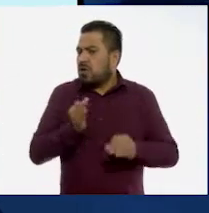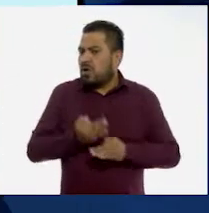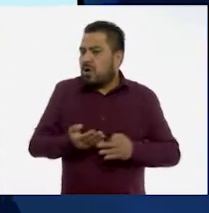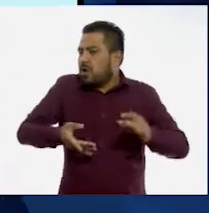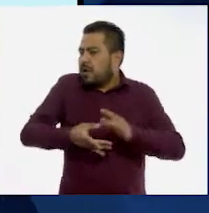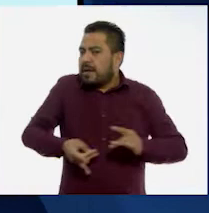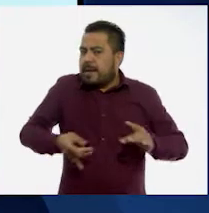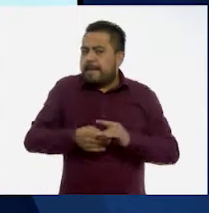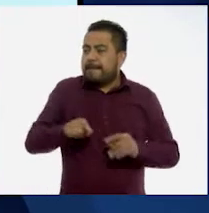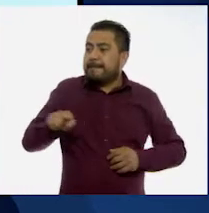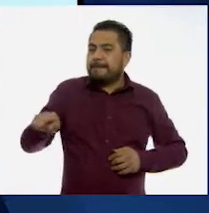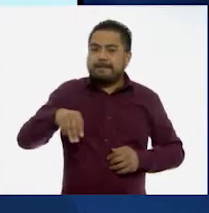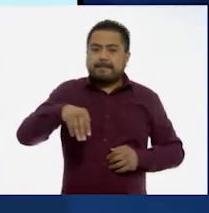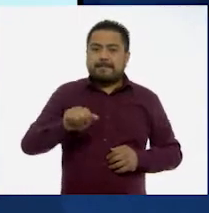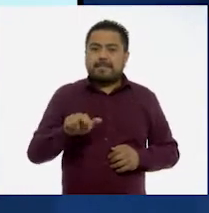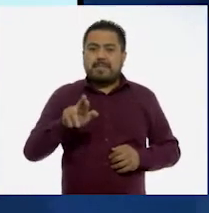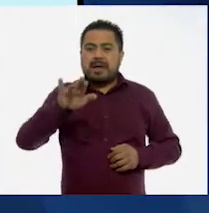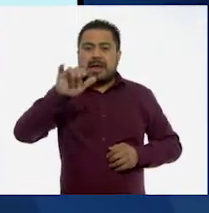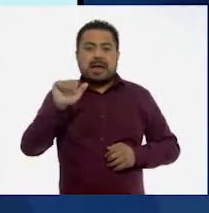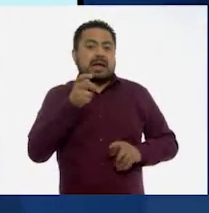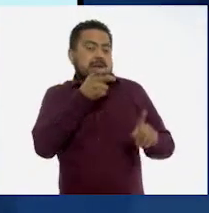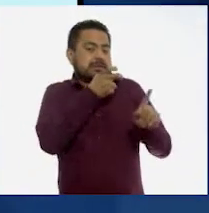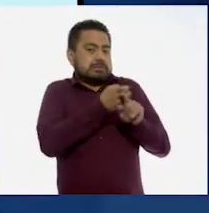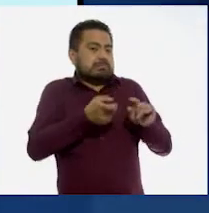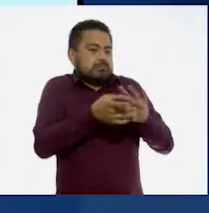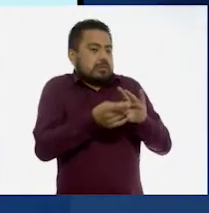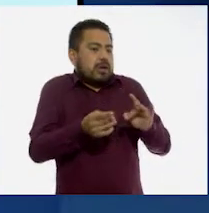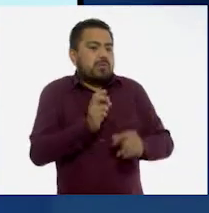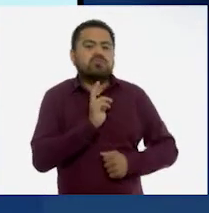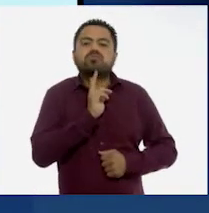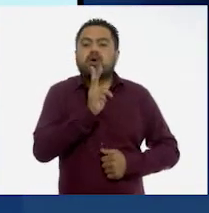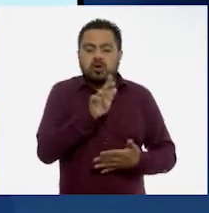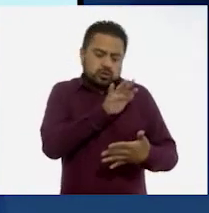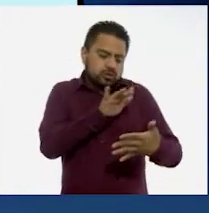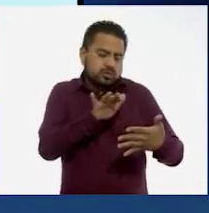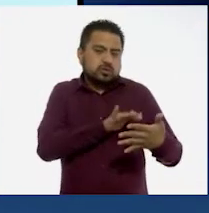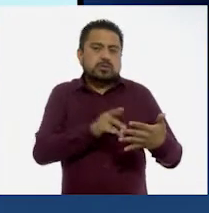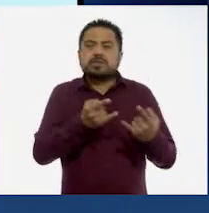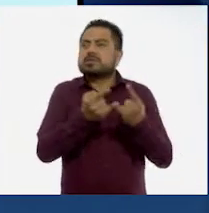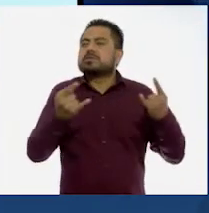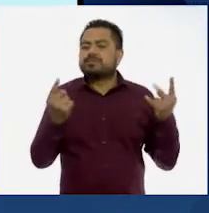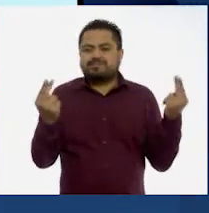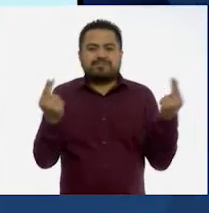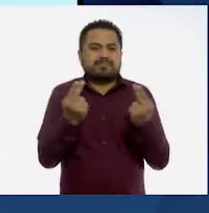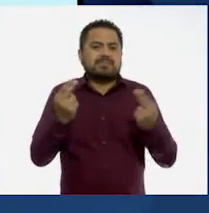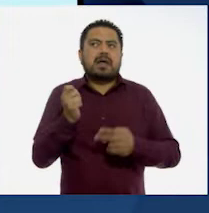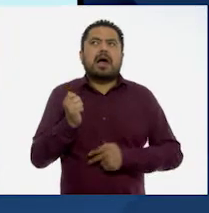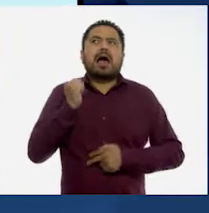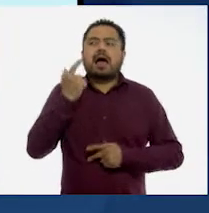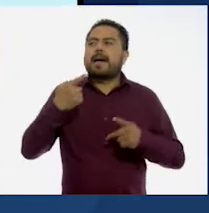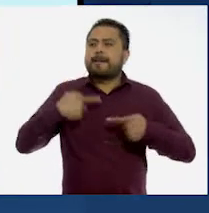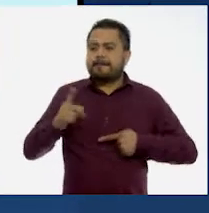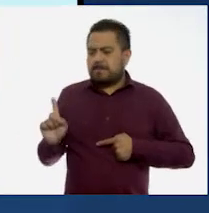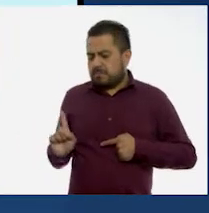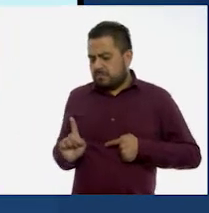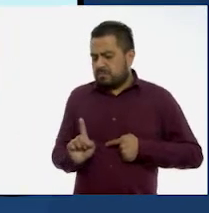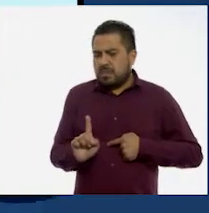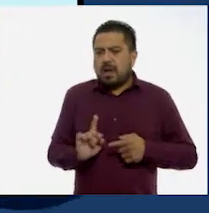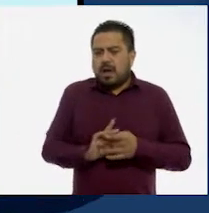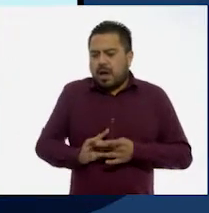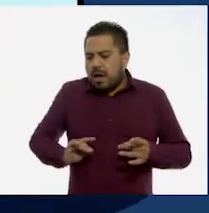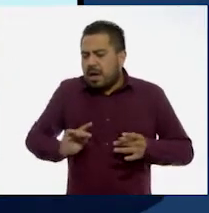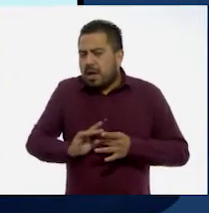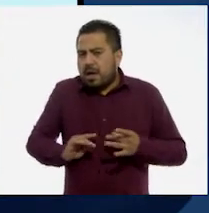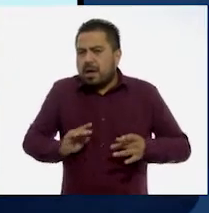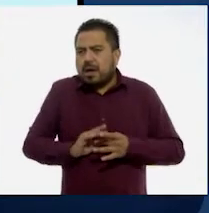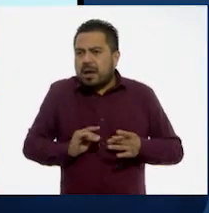María, y esas son las funciones del narrador. Las historias necesitan que alguien nos la cuente, porque el narrador, al